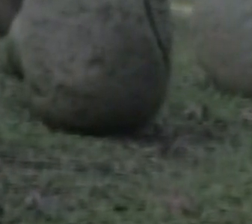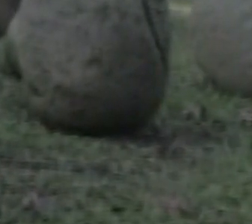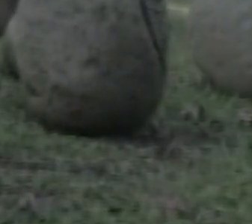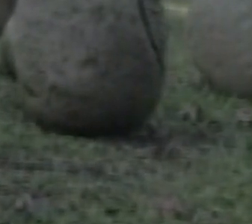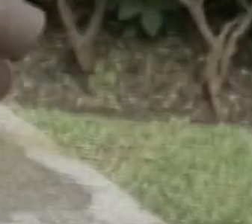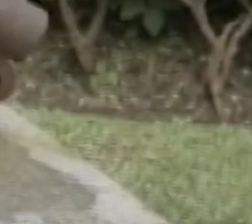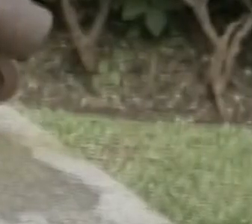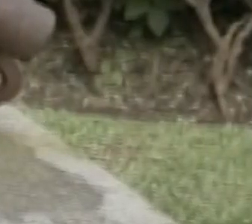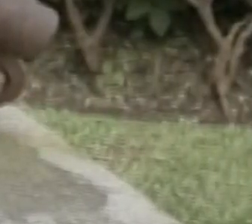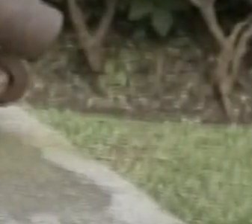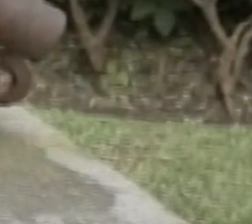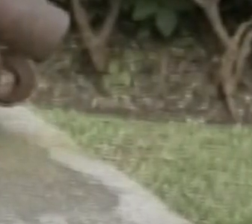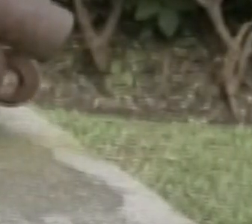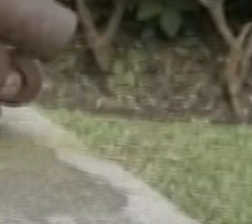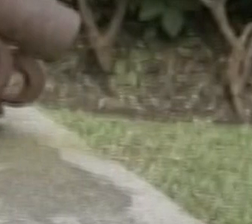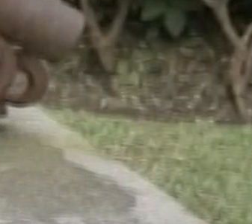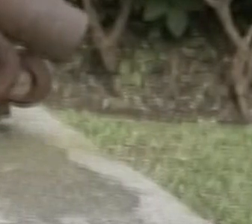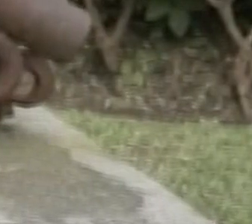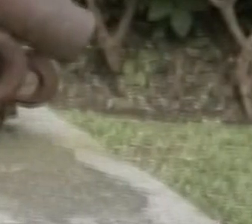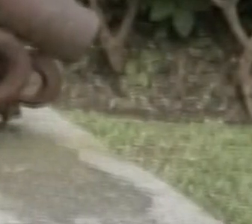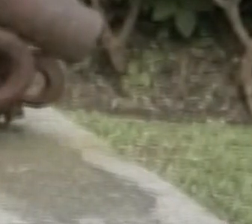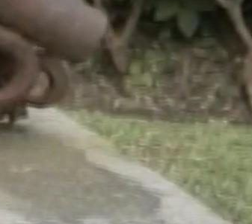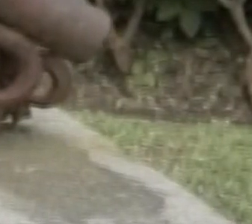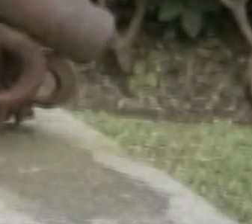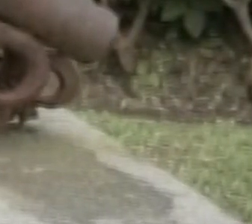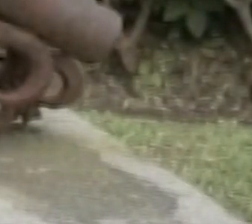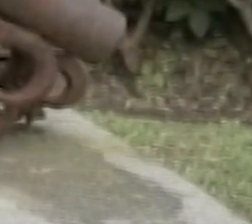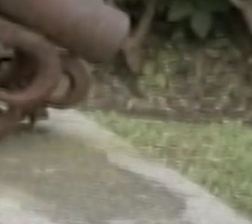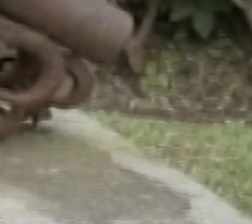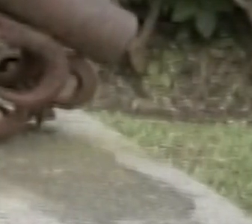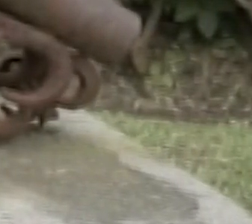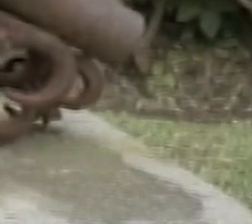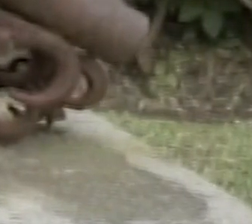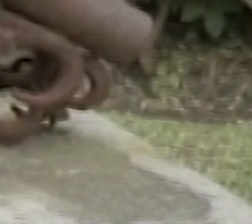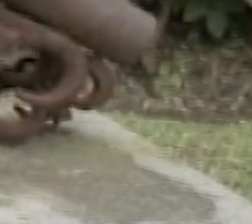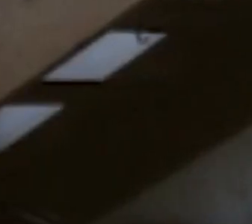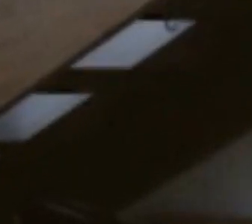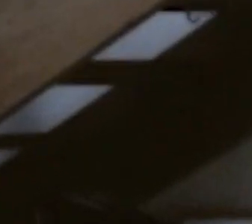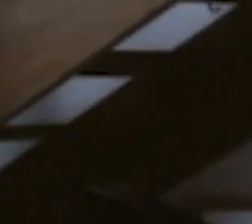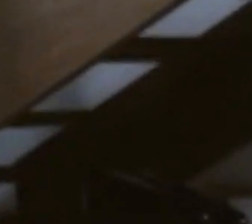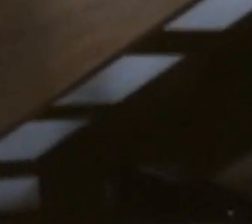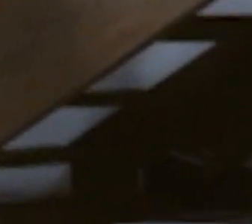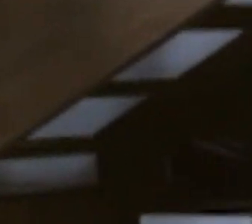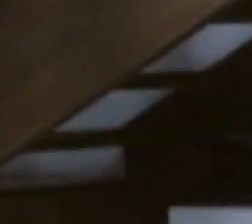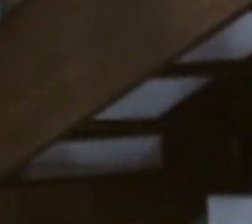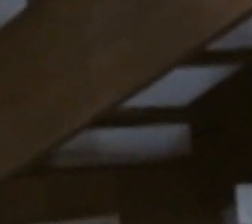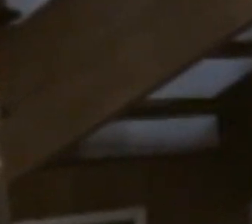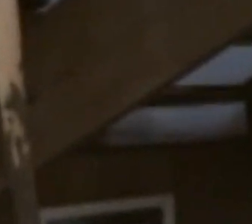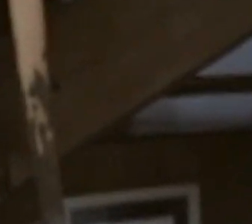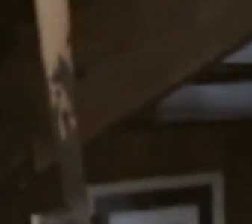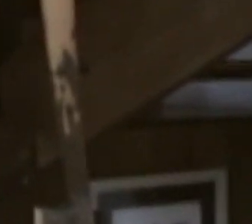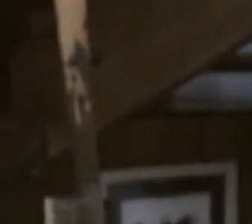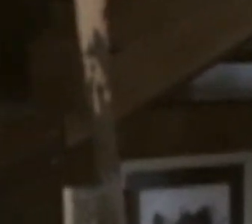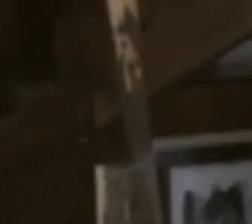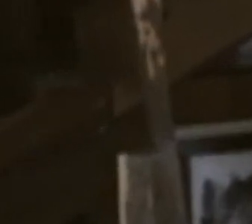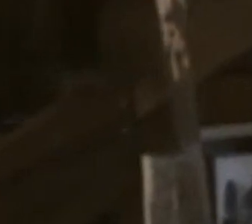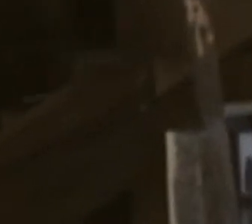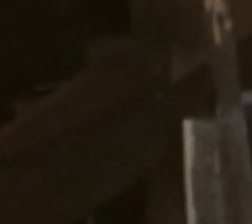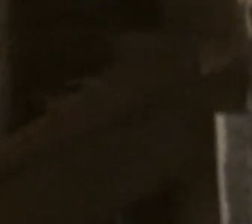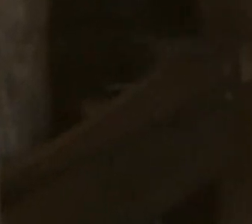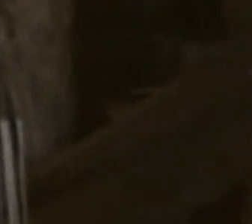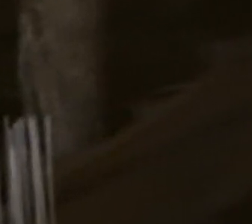Un artista, José Sancho. Un retrato hecho imagen. En buena medida, el hecho